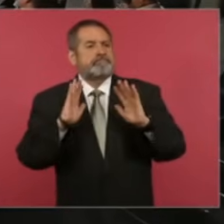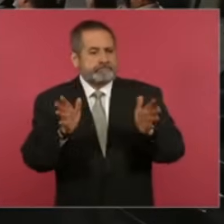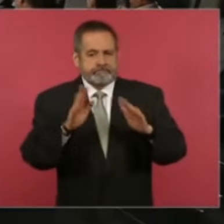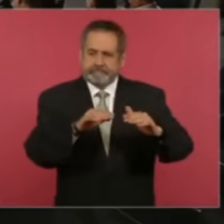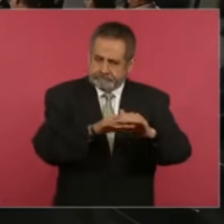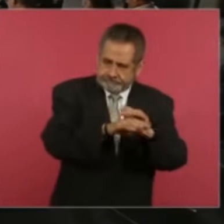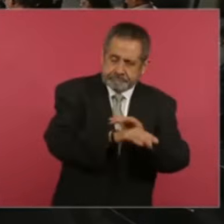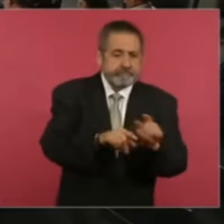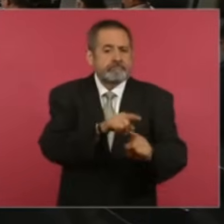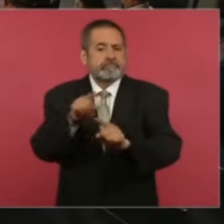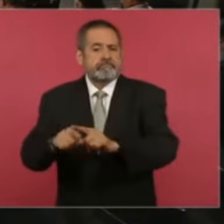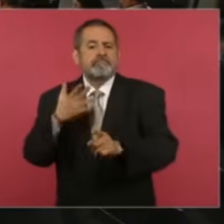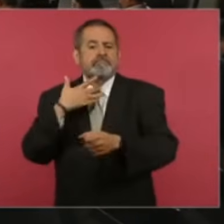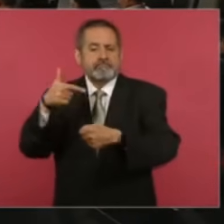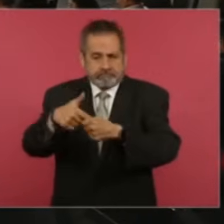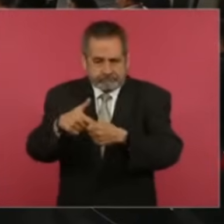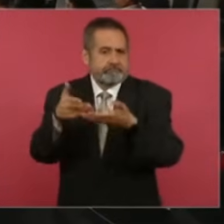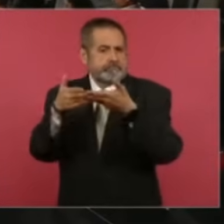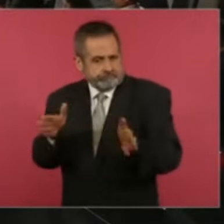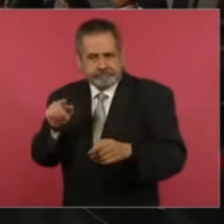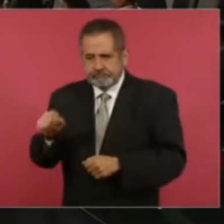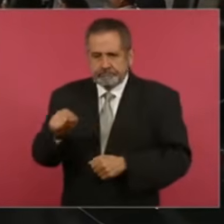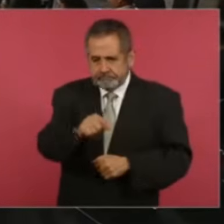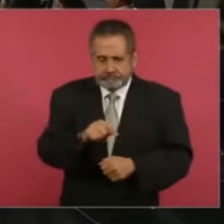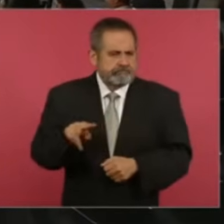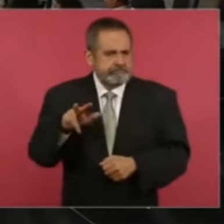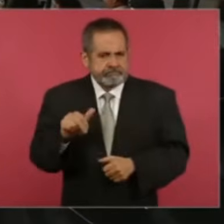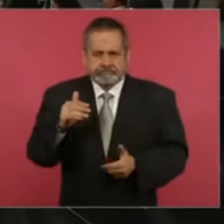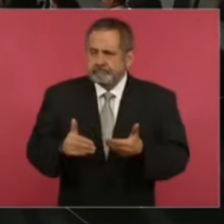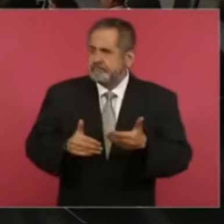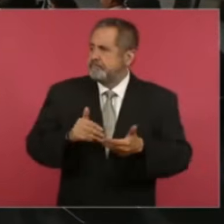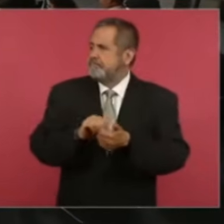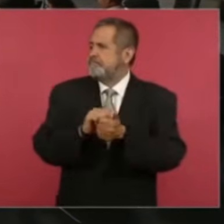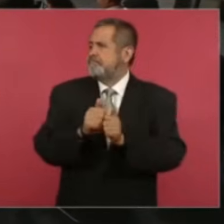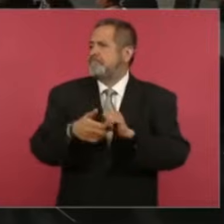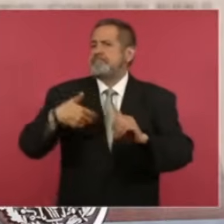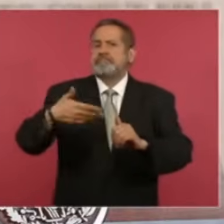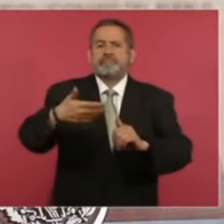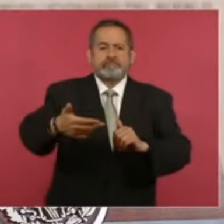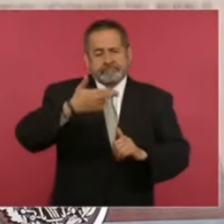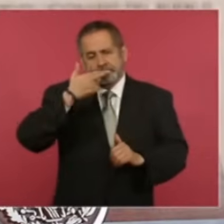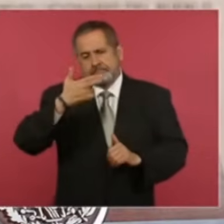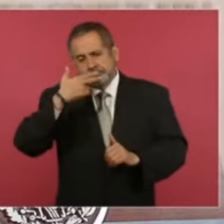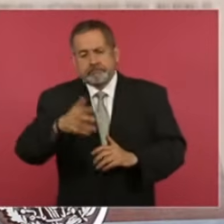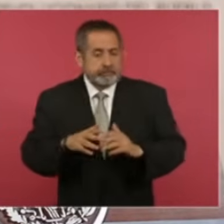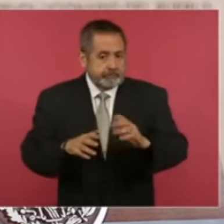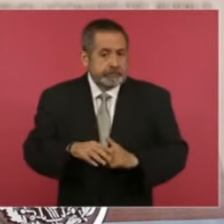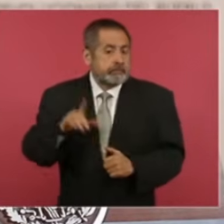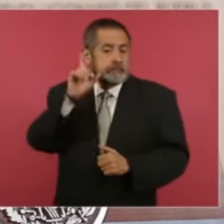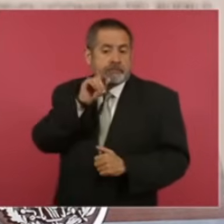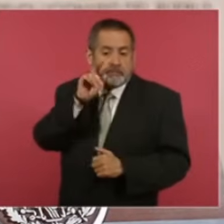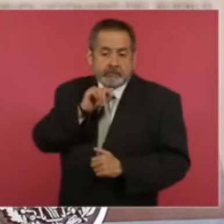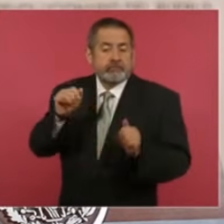gasolinerías. Se está avanzando hacia la normalidad. Mañana tenemos una reunión